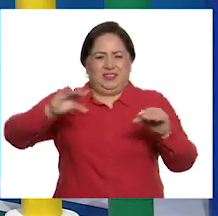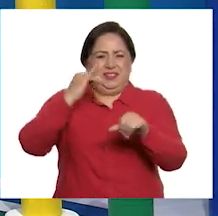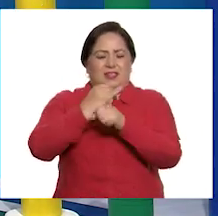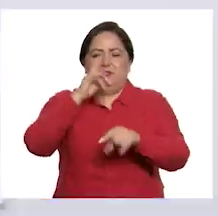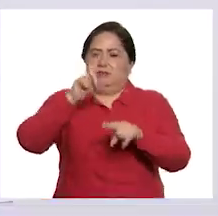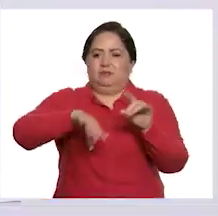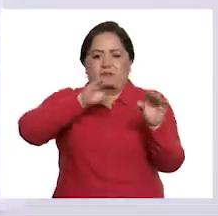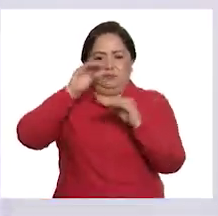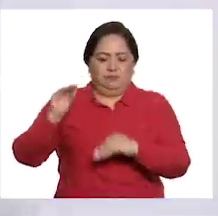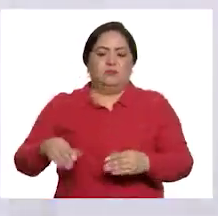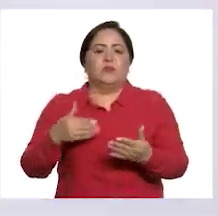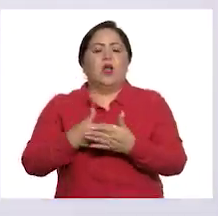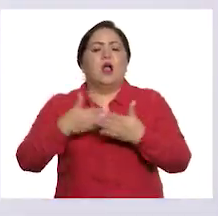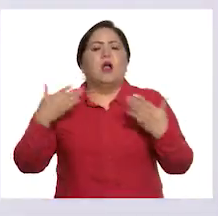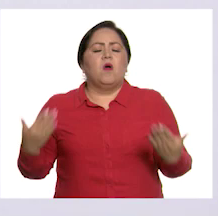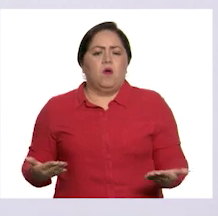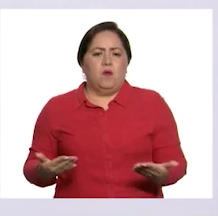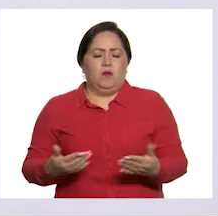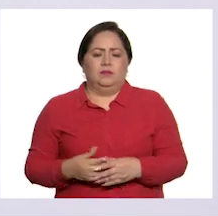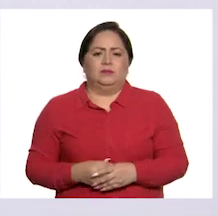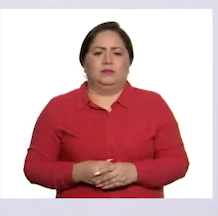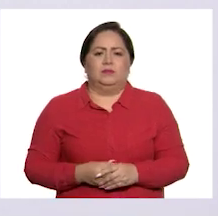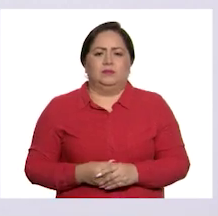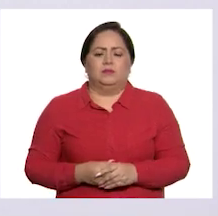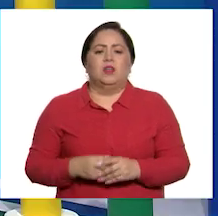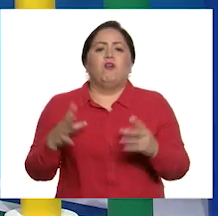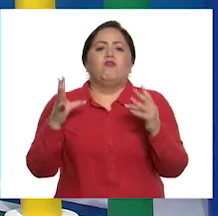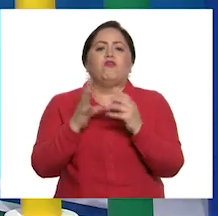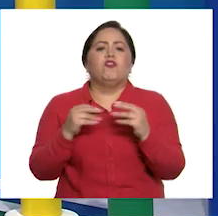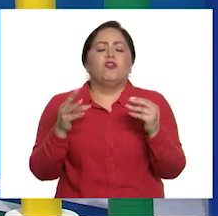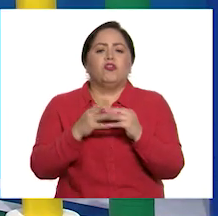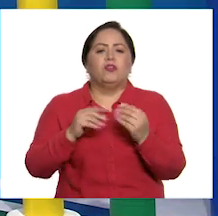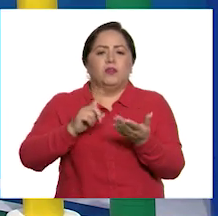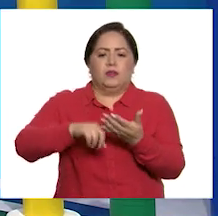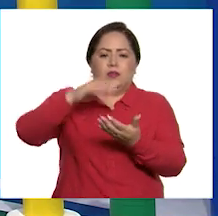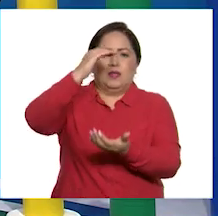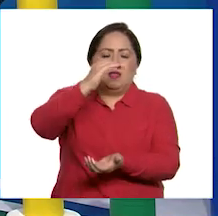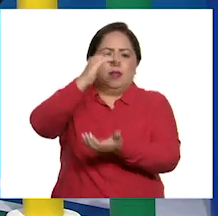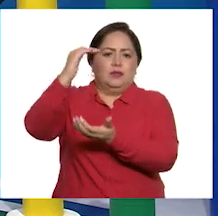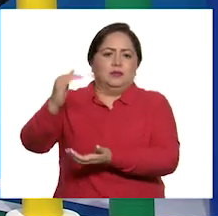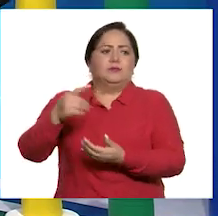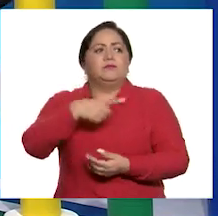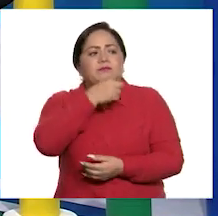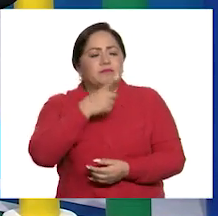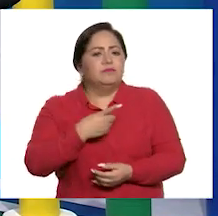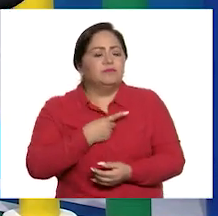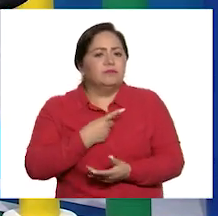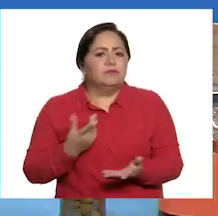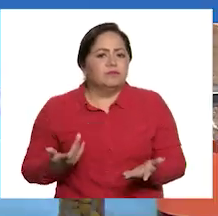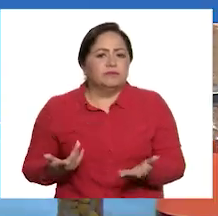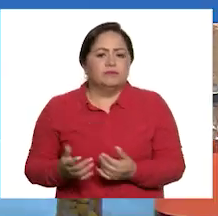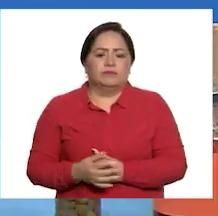acuerdo y continuamos con la conserva de frutas en almíbar. ¿Qué responden?